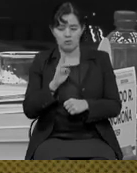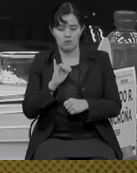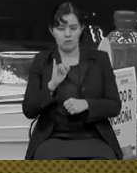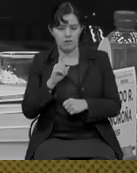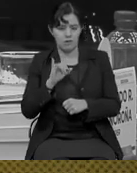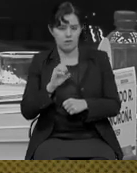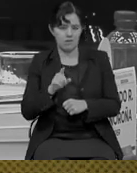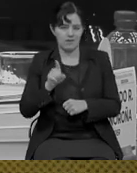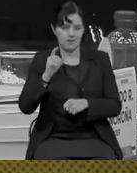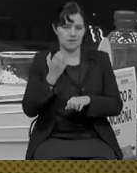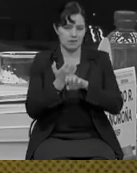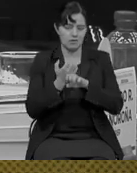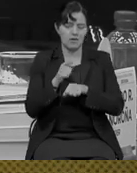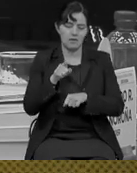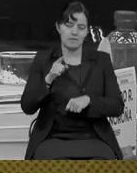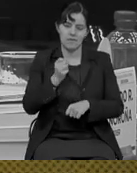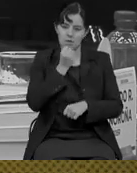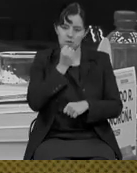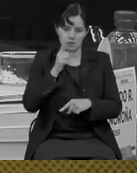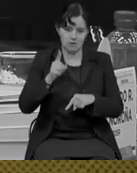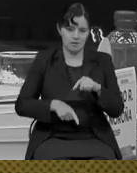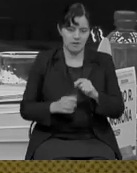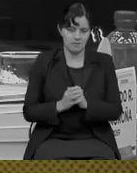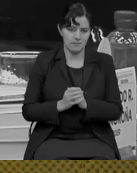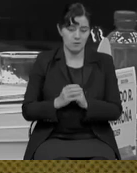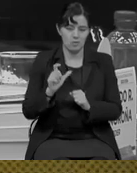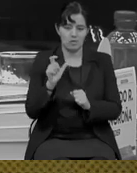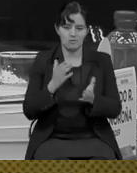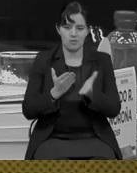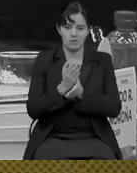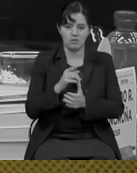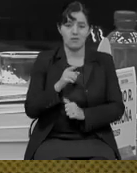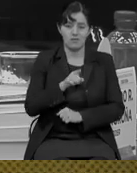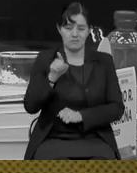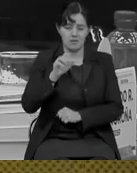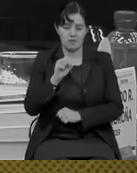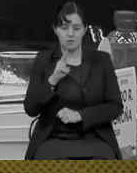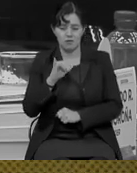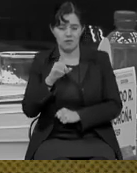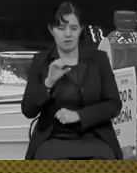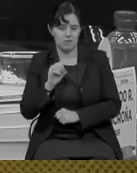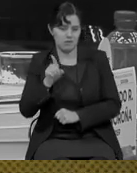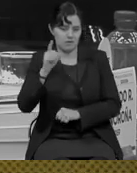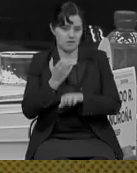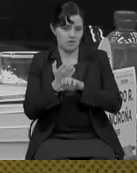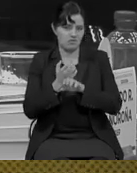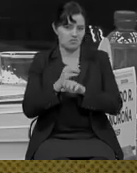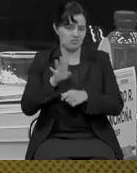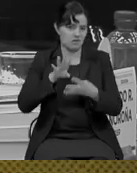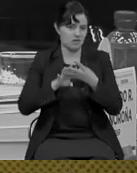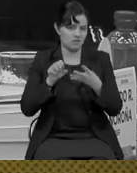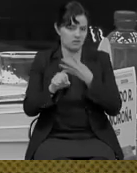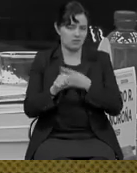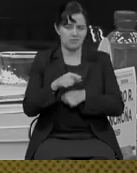quitaron algunos segundos cuando me interrumpieron. Está extraditado, se les olvida ese pequeño detalle. Son unos farsantes y yo no voy a